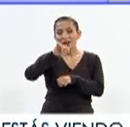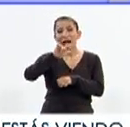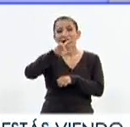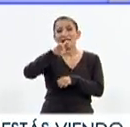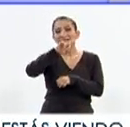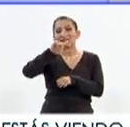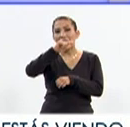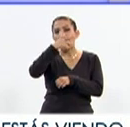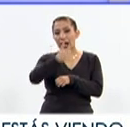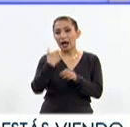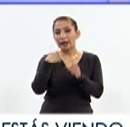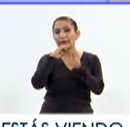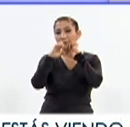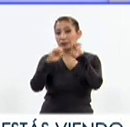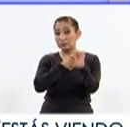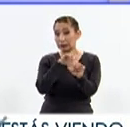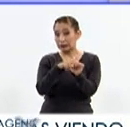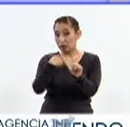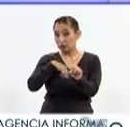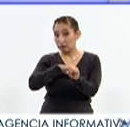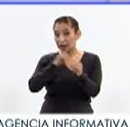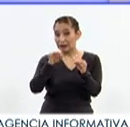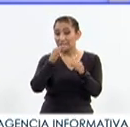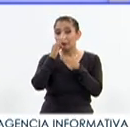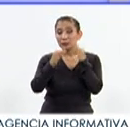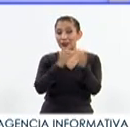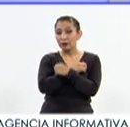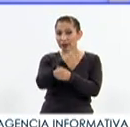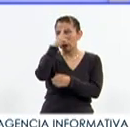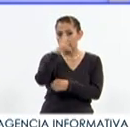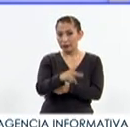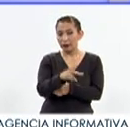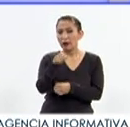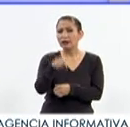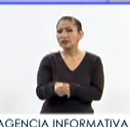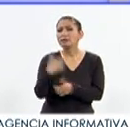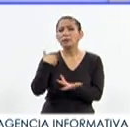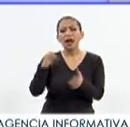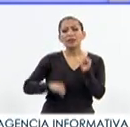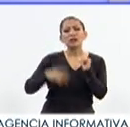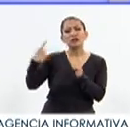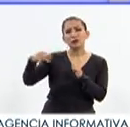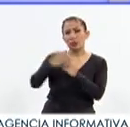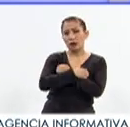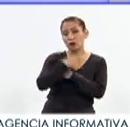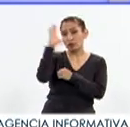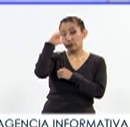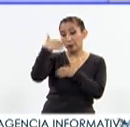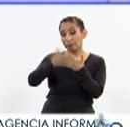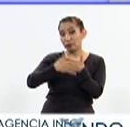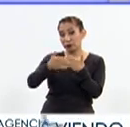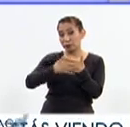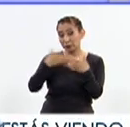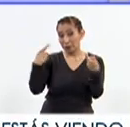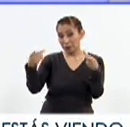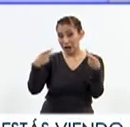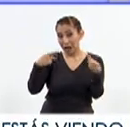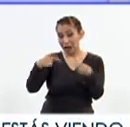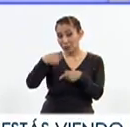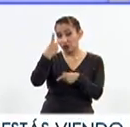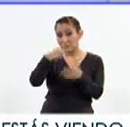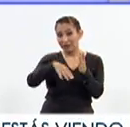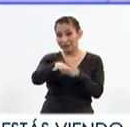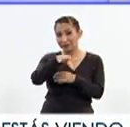Arizaga Schmegel, ofreció una entrevista exclusiva a la Agencia Informativa de Educación de México sobre las actividades educativas y culturales que tienen planeadas para